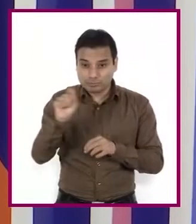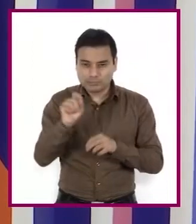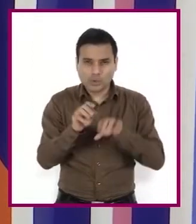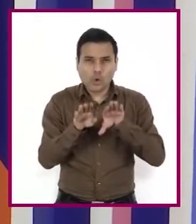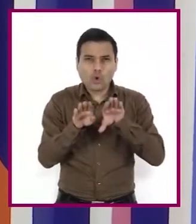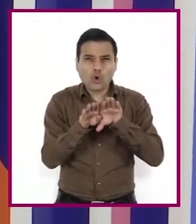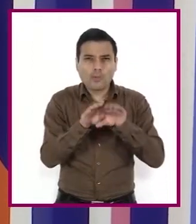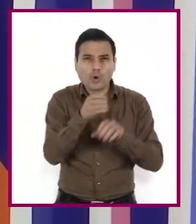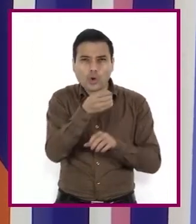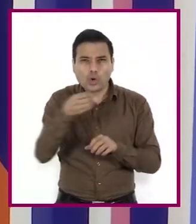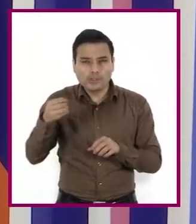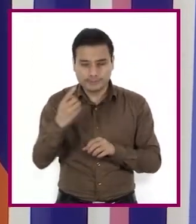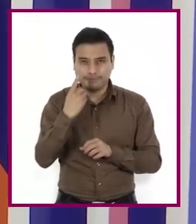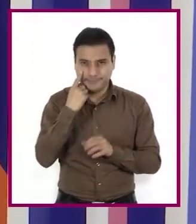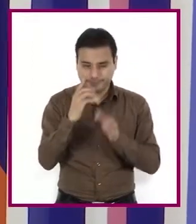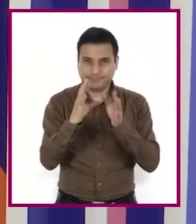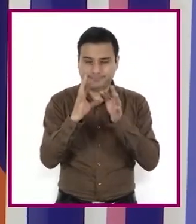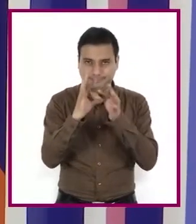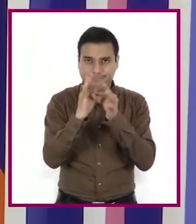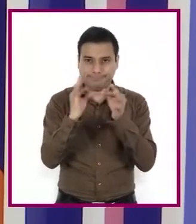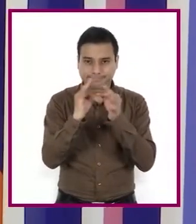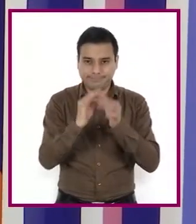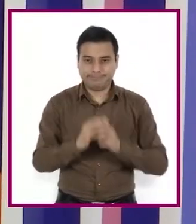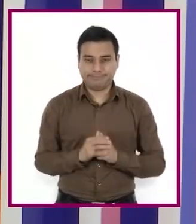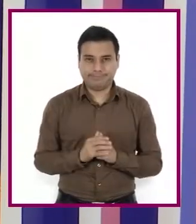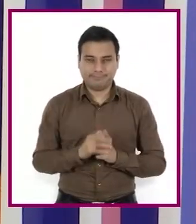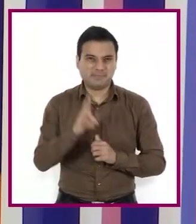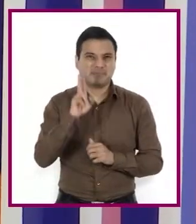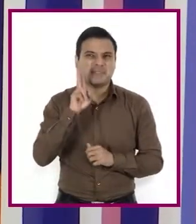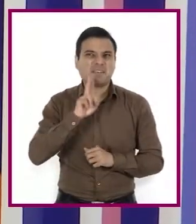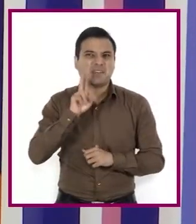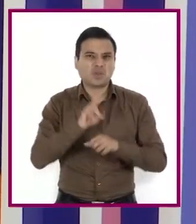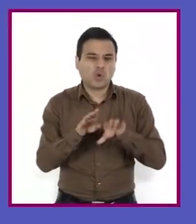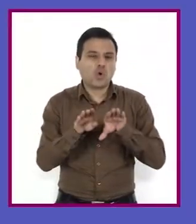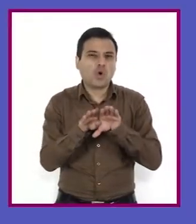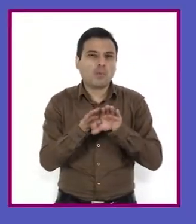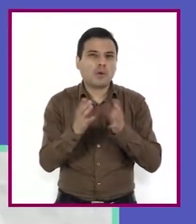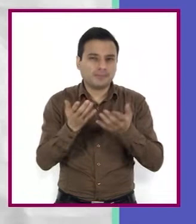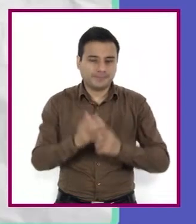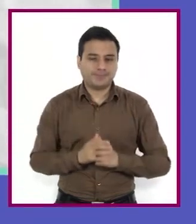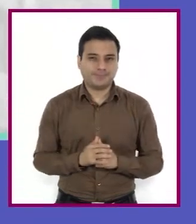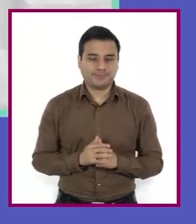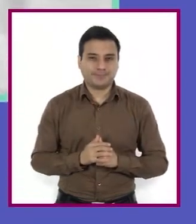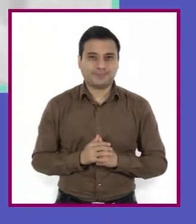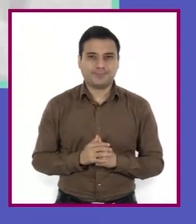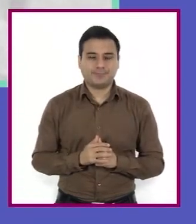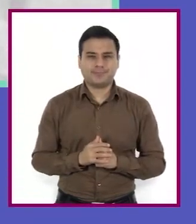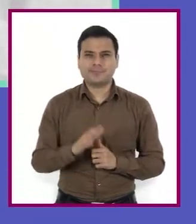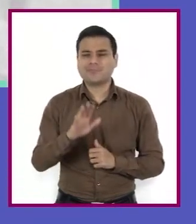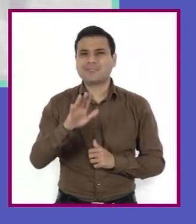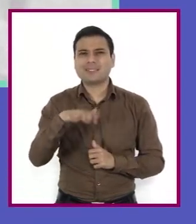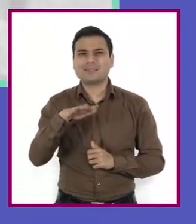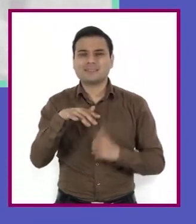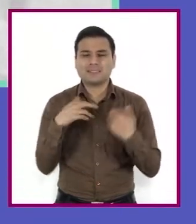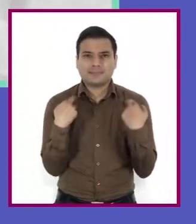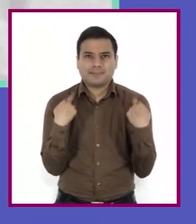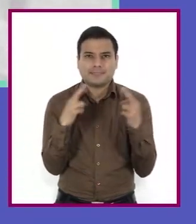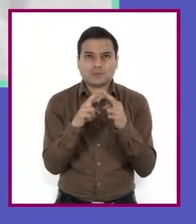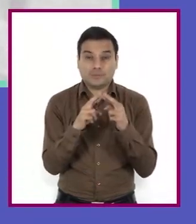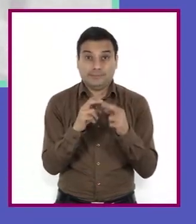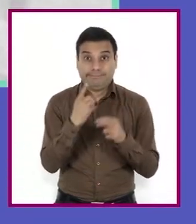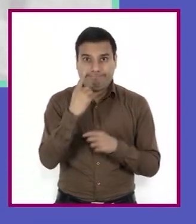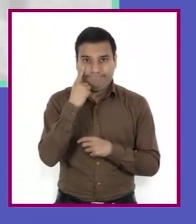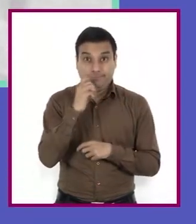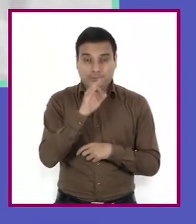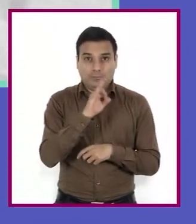quedarían organizadas temáticamente las ideas de esta y la anterior diapositiva. Profesor, aquí podemos observar